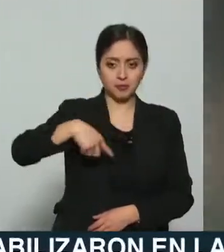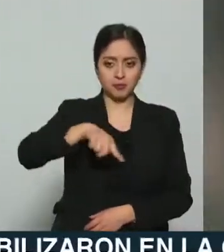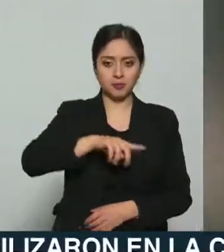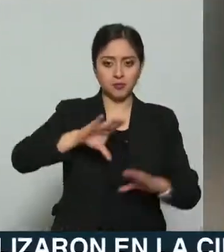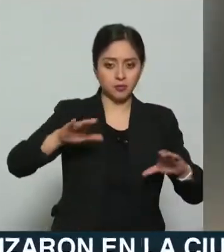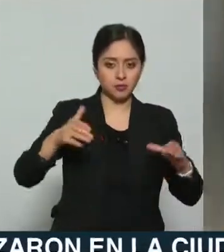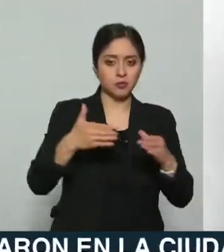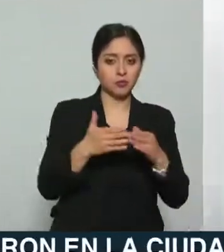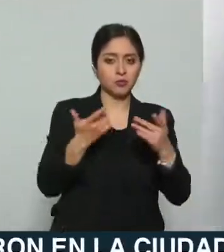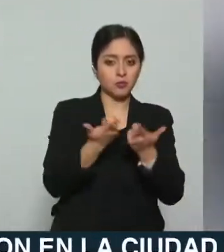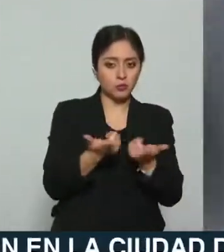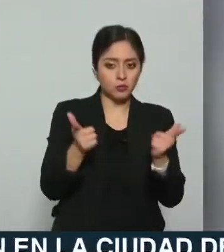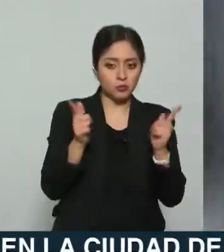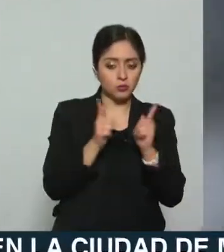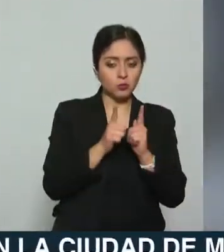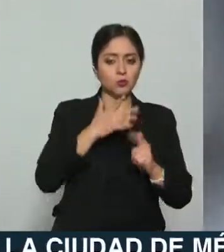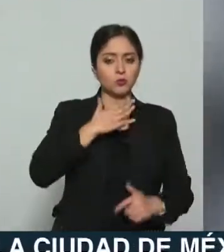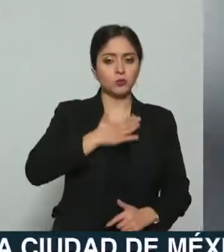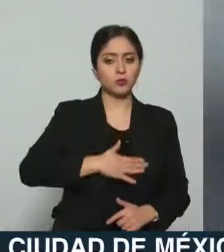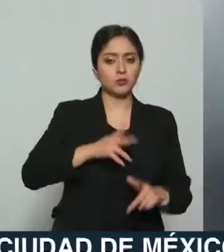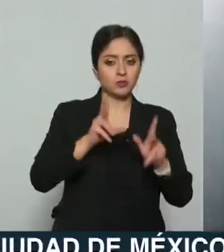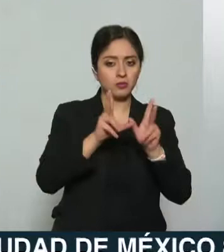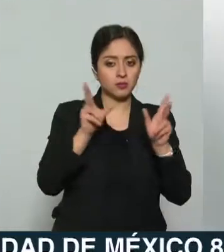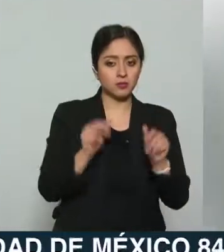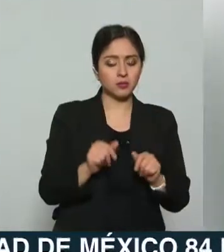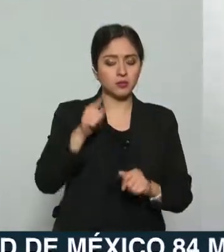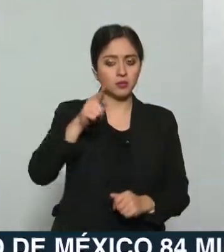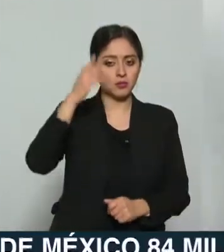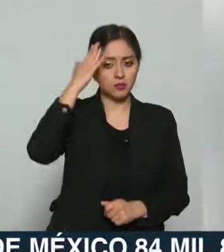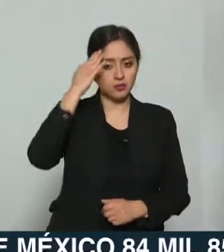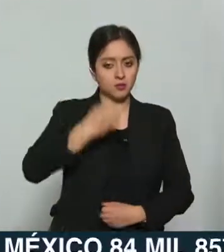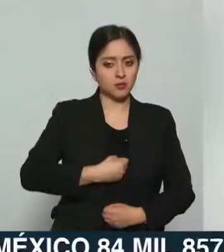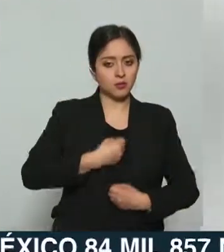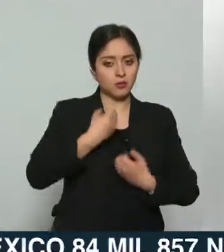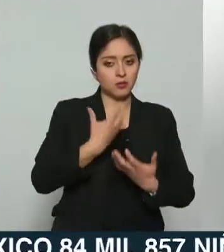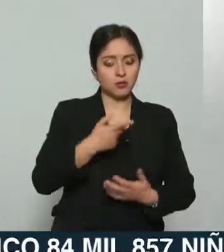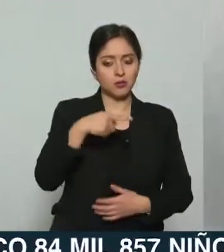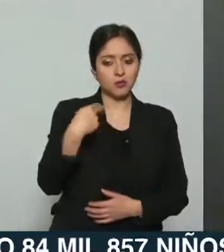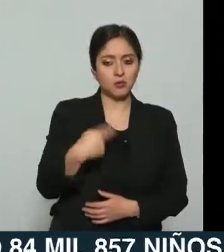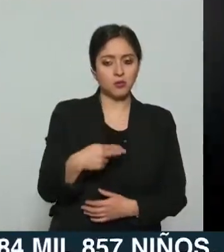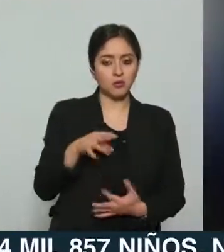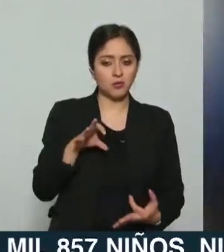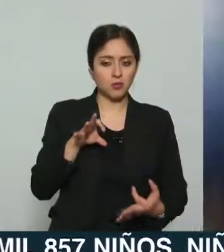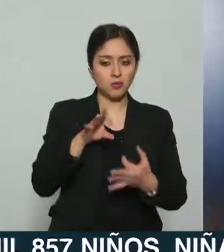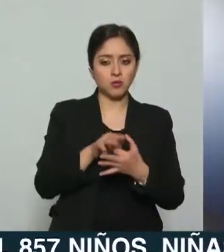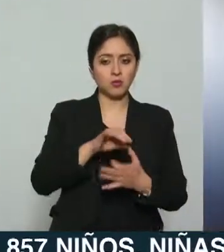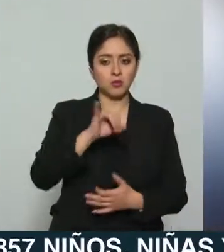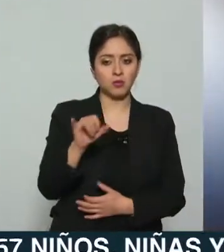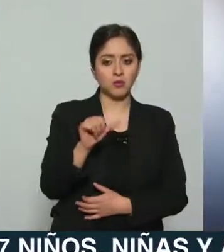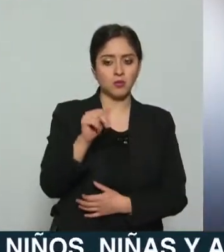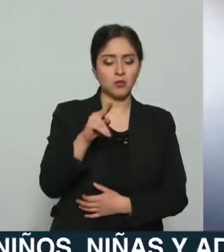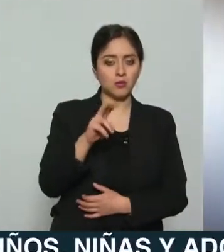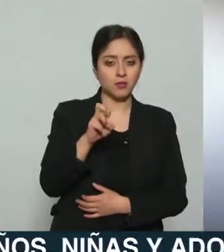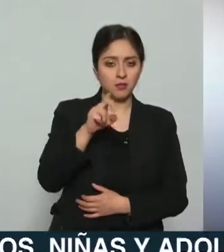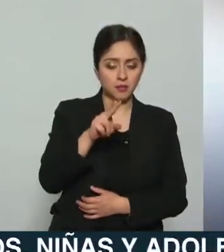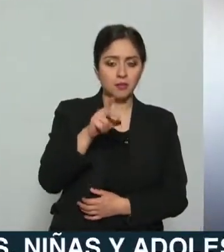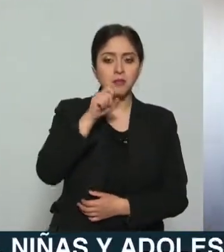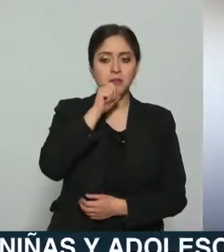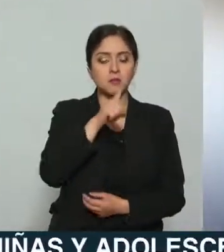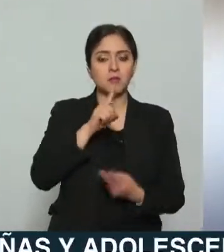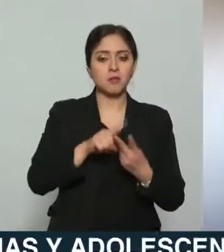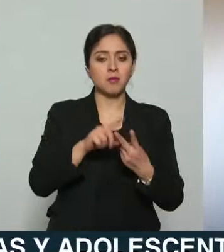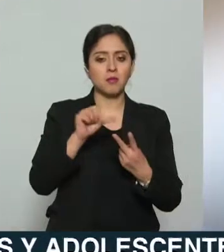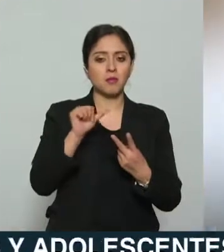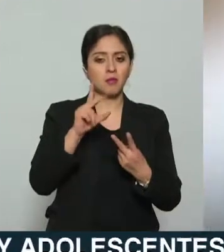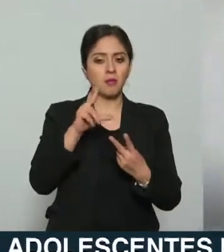la verdad, justicia y paz, encabezadas por el poeta y vocero del Movimiento por la Paz con Justicia y Dignidad, Javier Sicilia, y Adrián y Julián